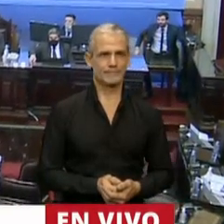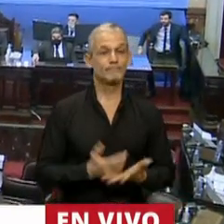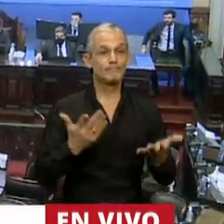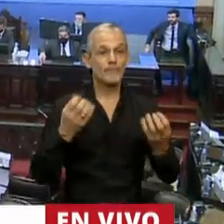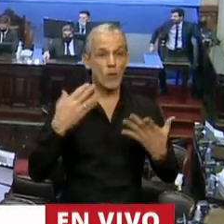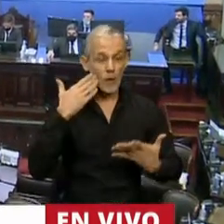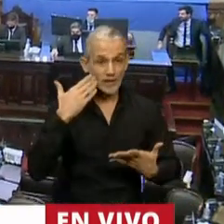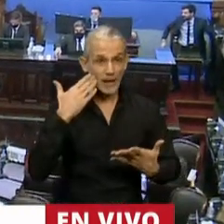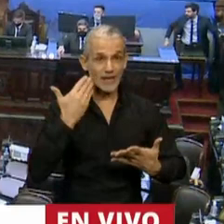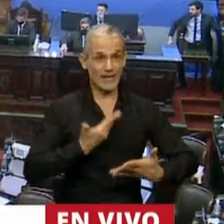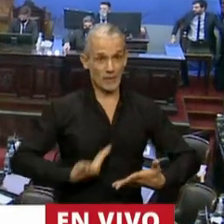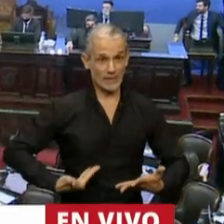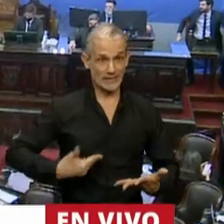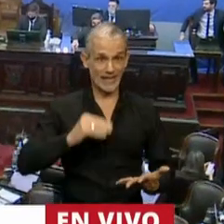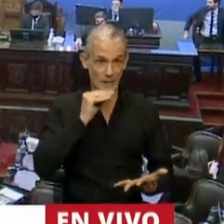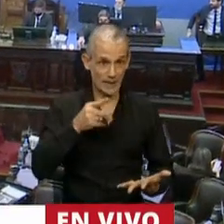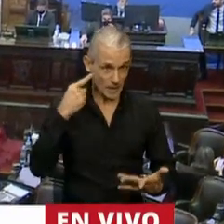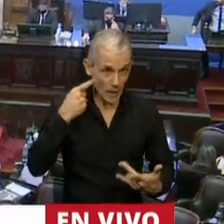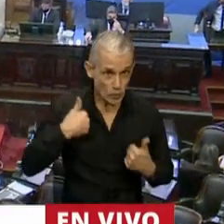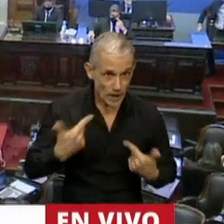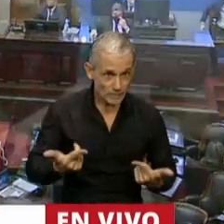Buenas tardes, señor presidente. No sé si me escucha.